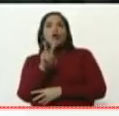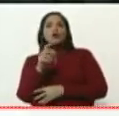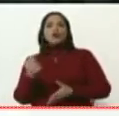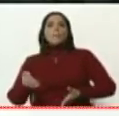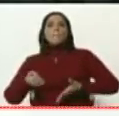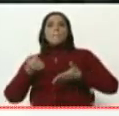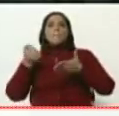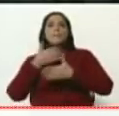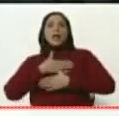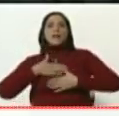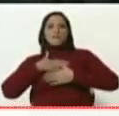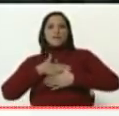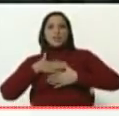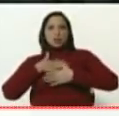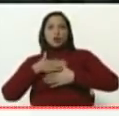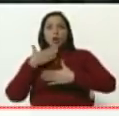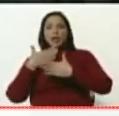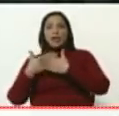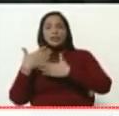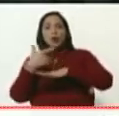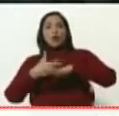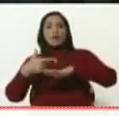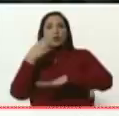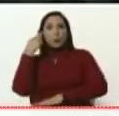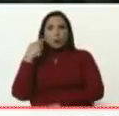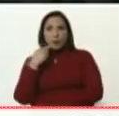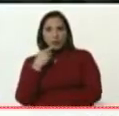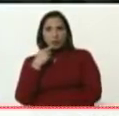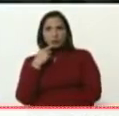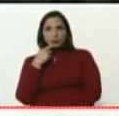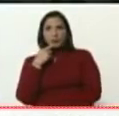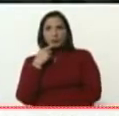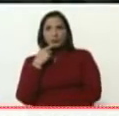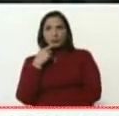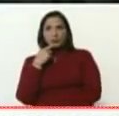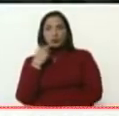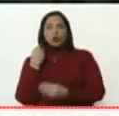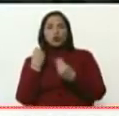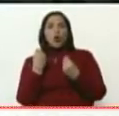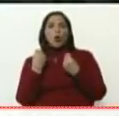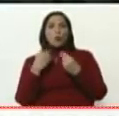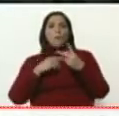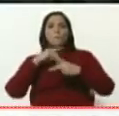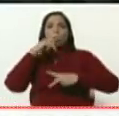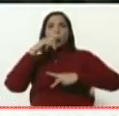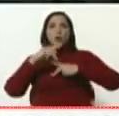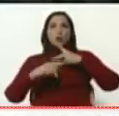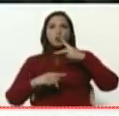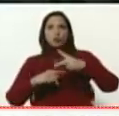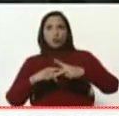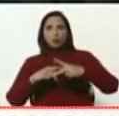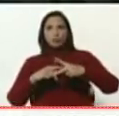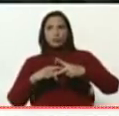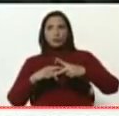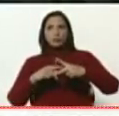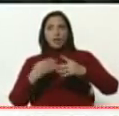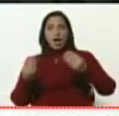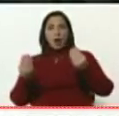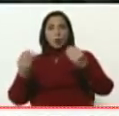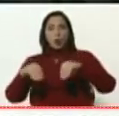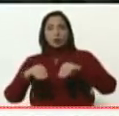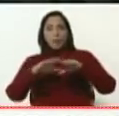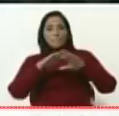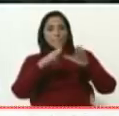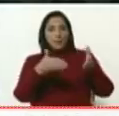beneficios por parte del gobierno bolivariano como producto de los acuerdos de las mesas